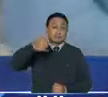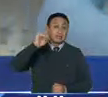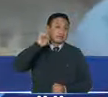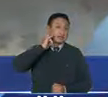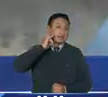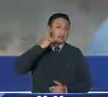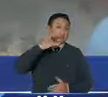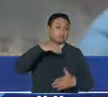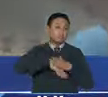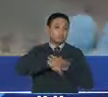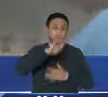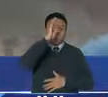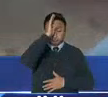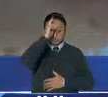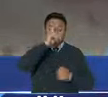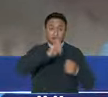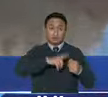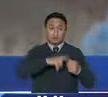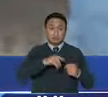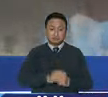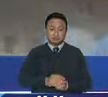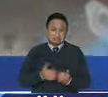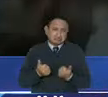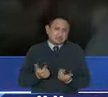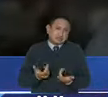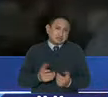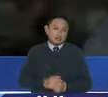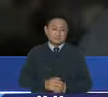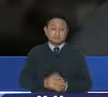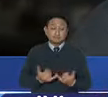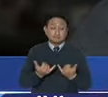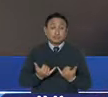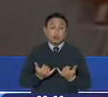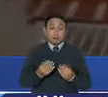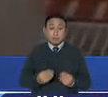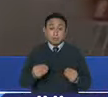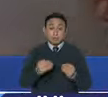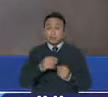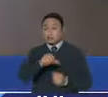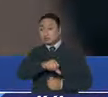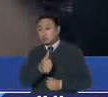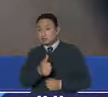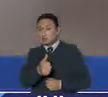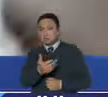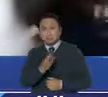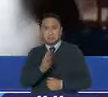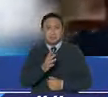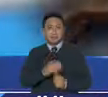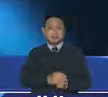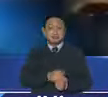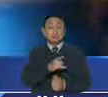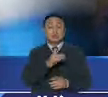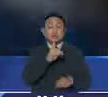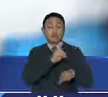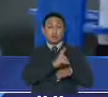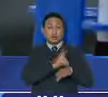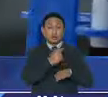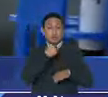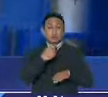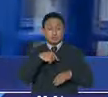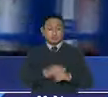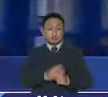encuentra hospitalizada en Quito y su situación es estable. Por el momento no se ha registrado otro caso en humanos y los expertos recomiendan